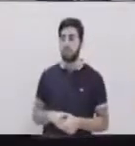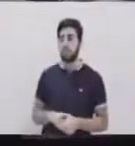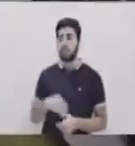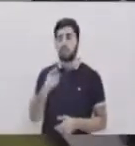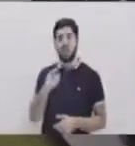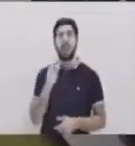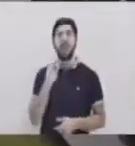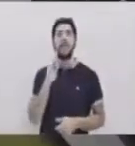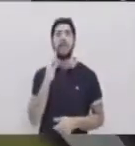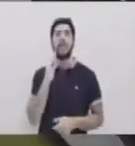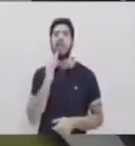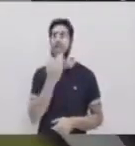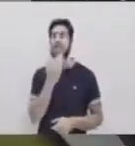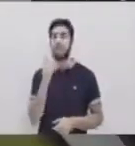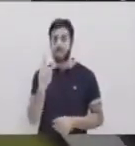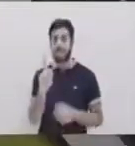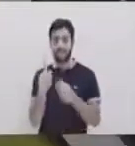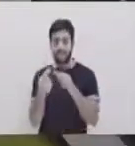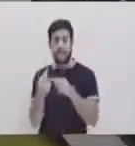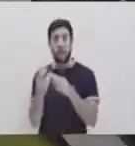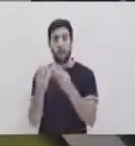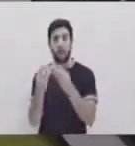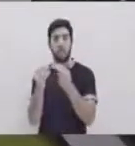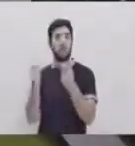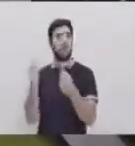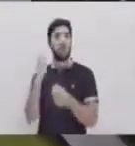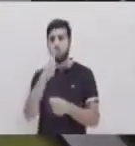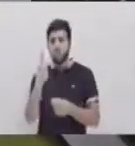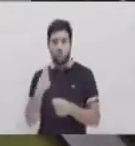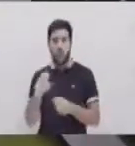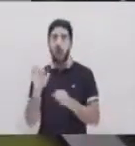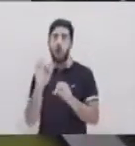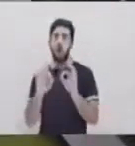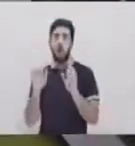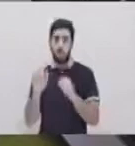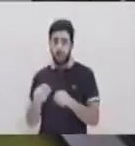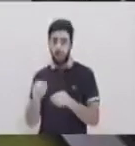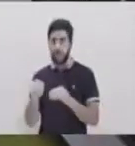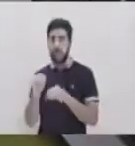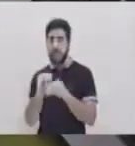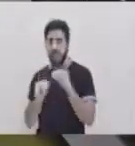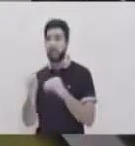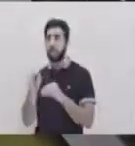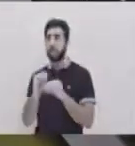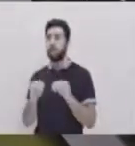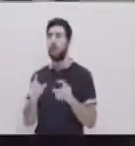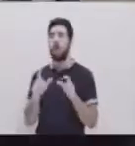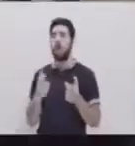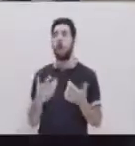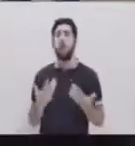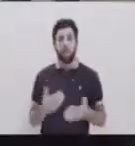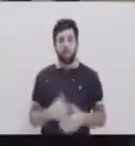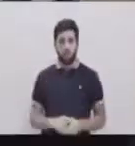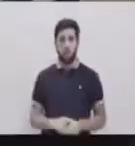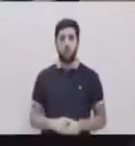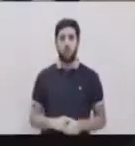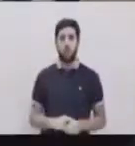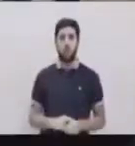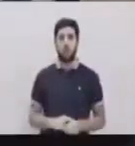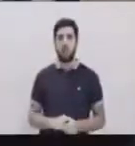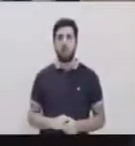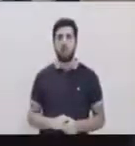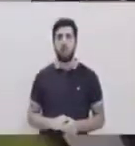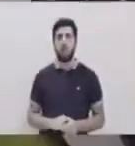¿Y ahí qué pasa con la servilleta? ¿La servilleta nunca desaparece? ¿O sí podemos ir cambiando, nos va a tocar en un momento cambiar de servilleta, por